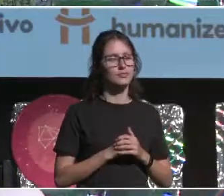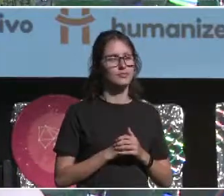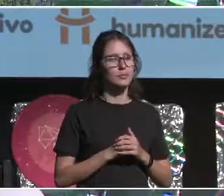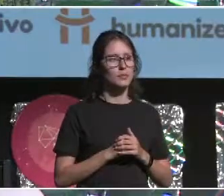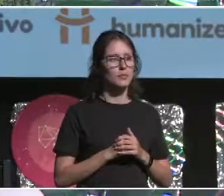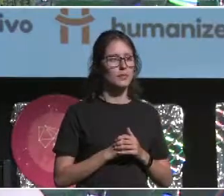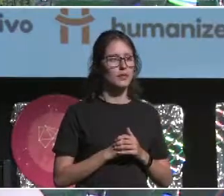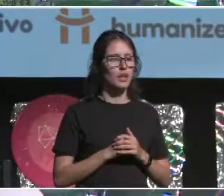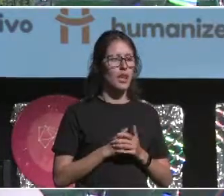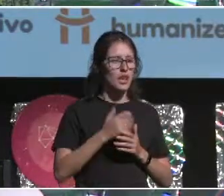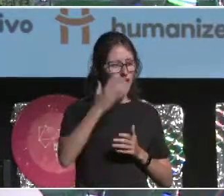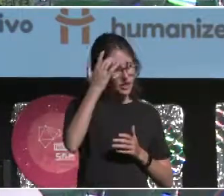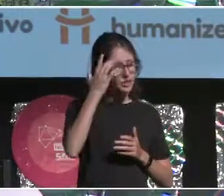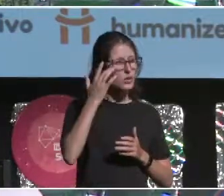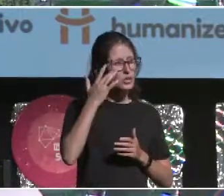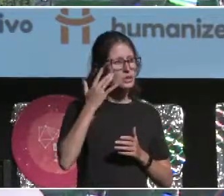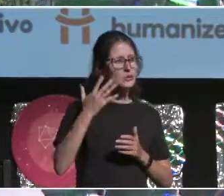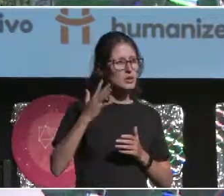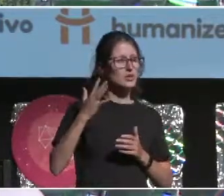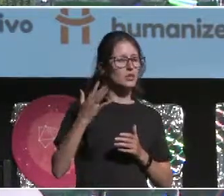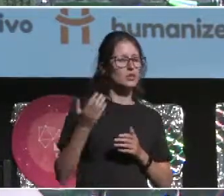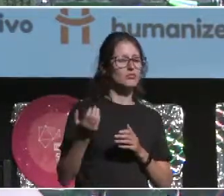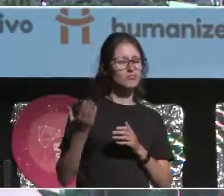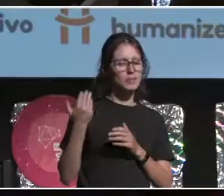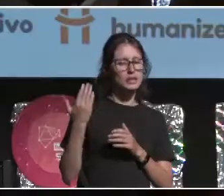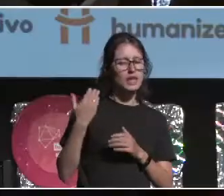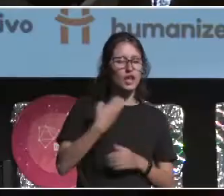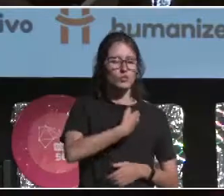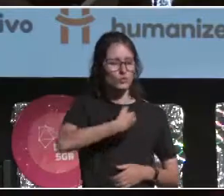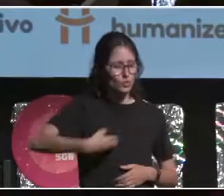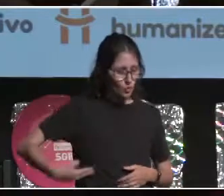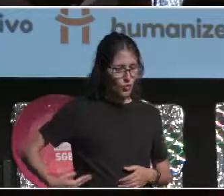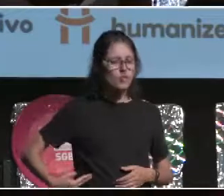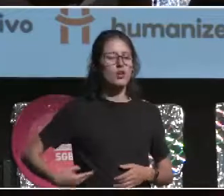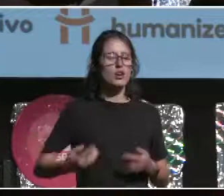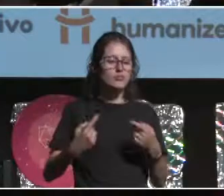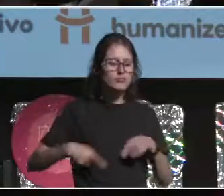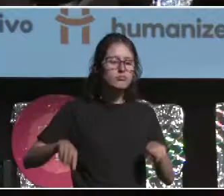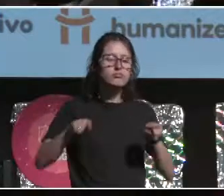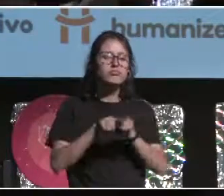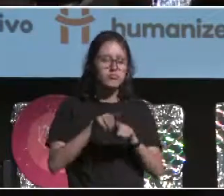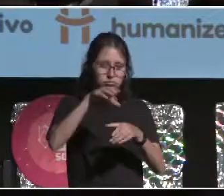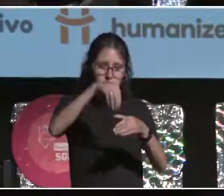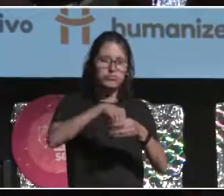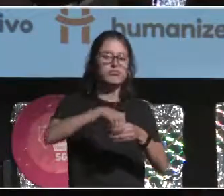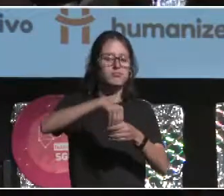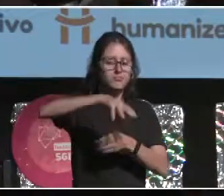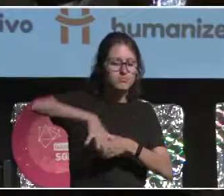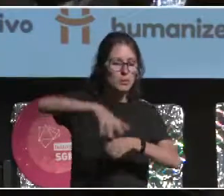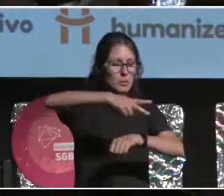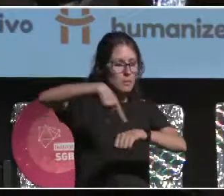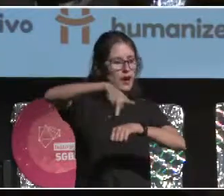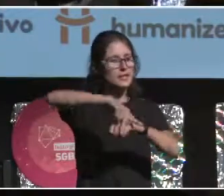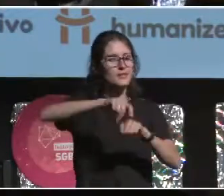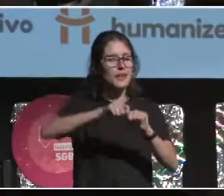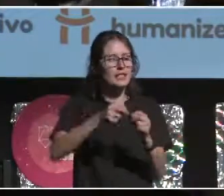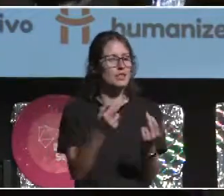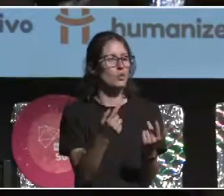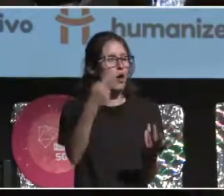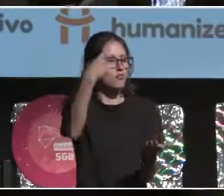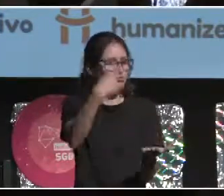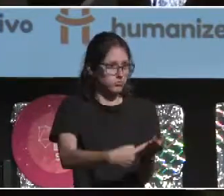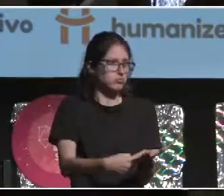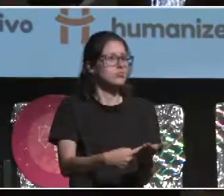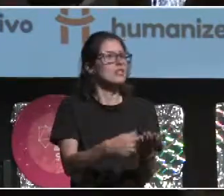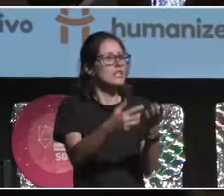nació OGP, que es el Open Government Partnership, dentro de ese ejercicio los países firmaron que querían hacer